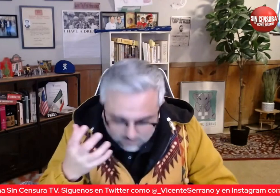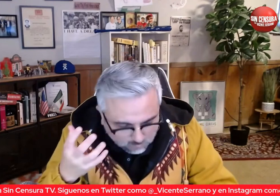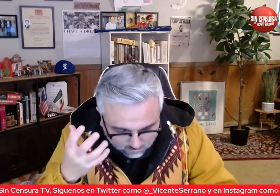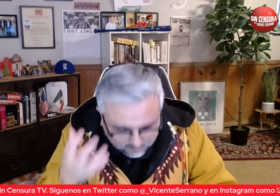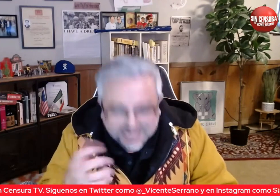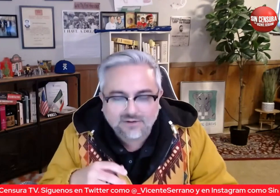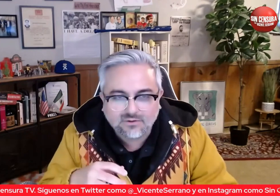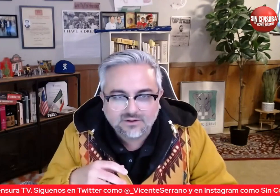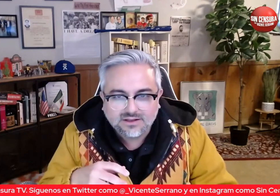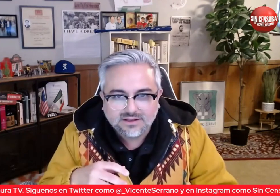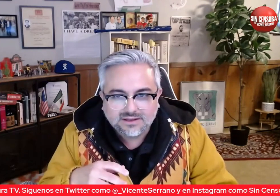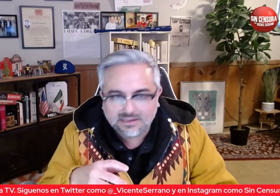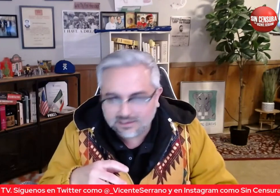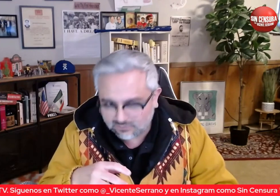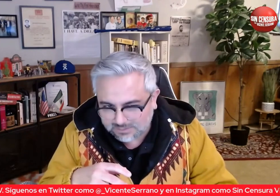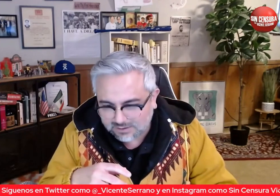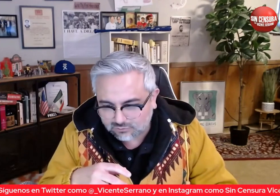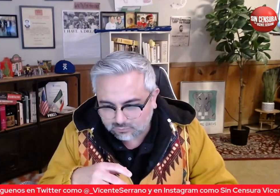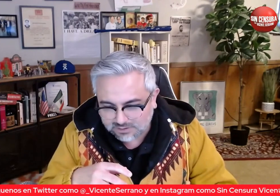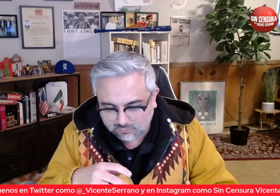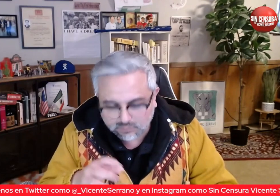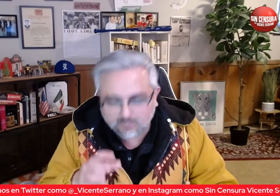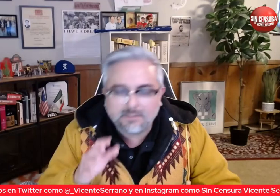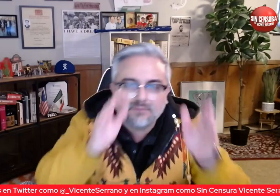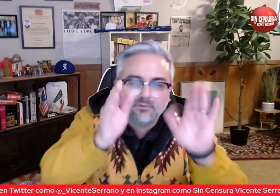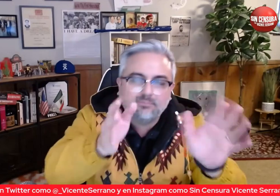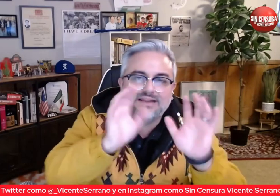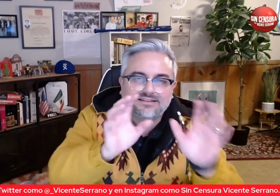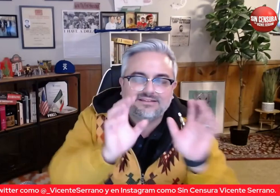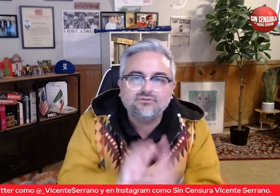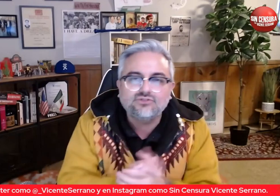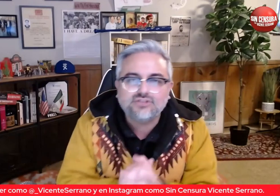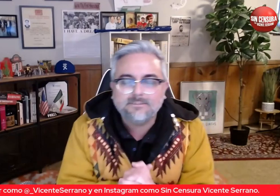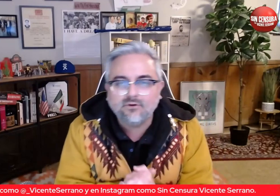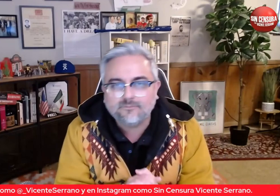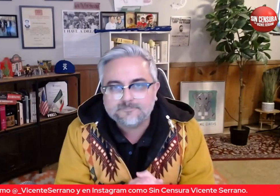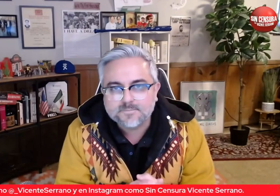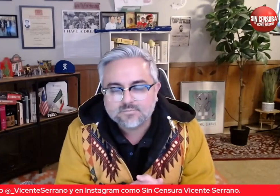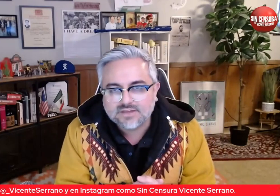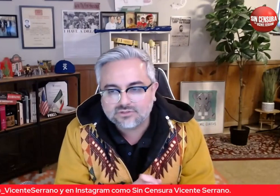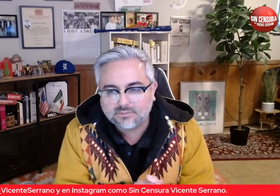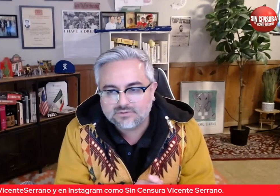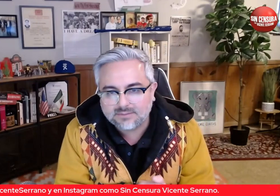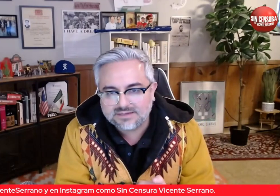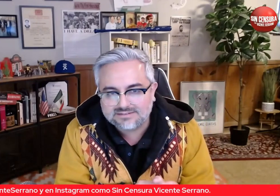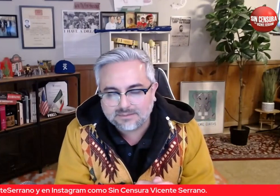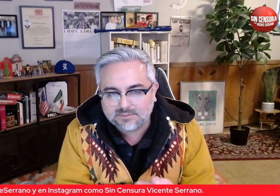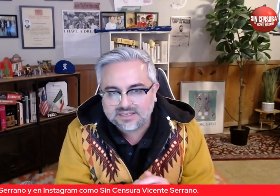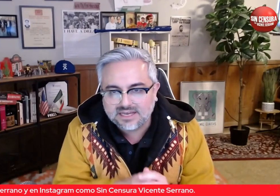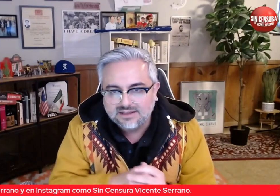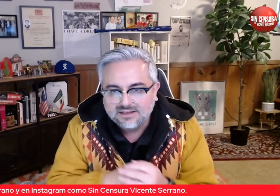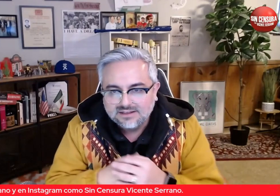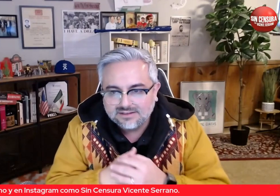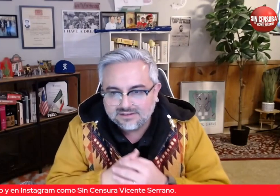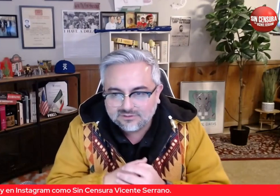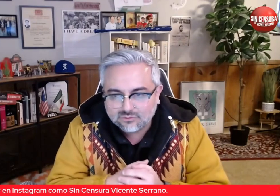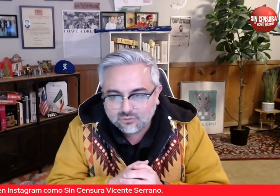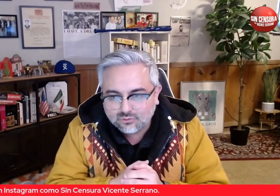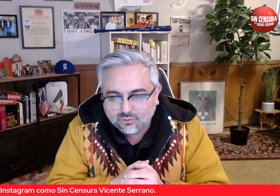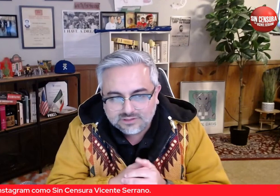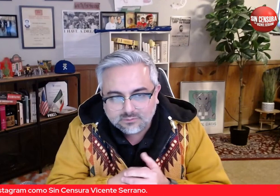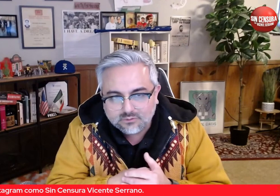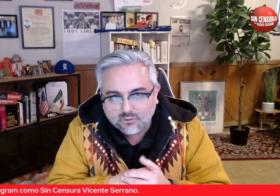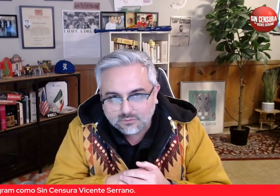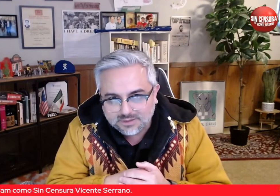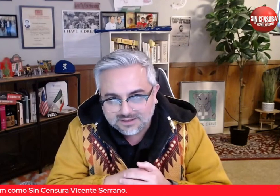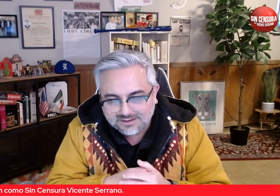como si fuera su vocera, ¿no? Y nos llaman a nosotros paleros. Pero vamos por partes. Escuchemos a la ministra Piña en